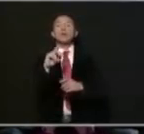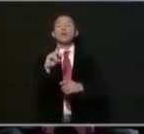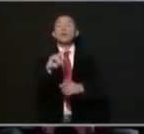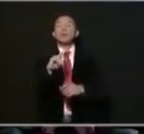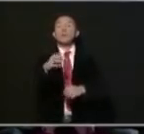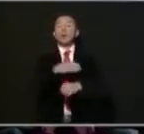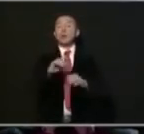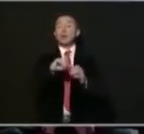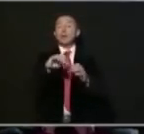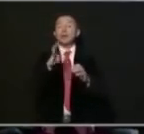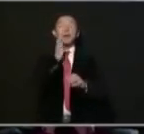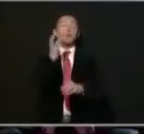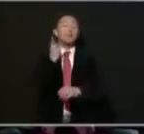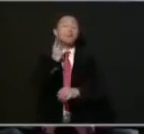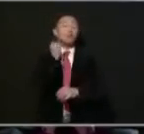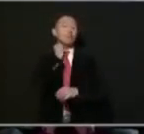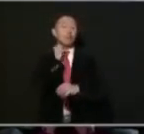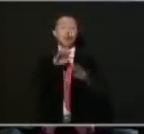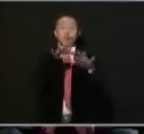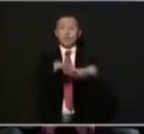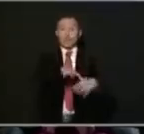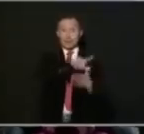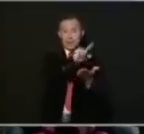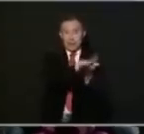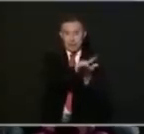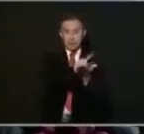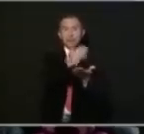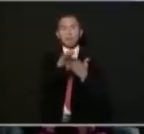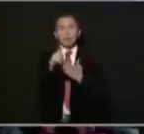Poder Judicial. Y también